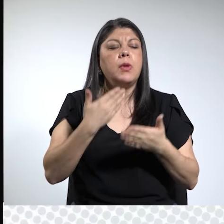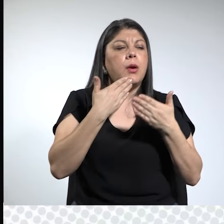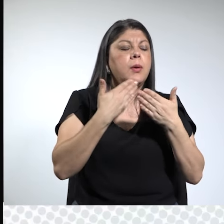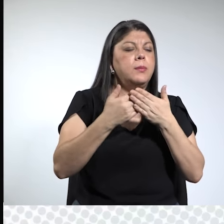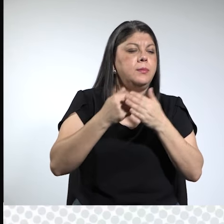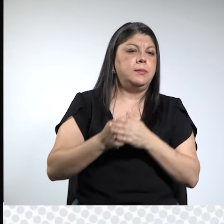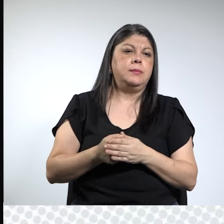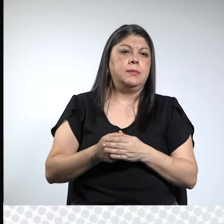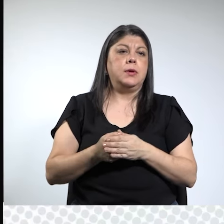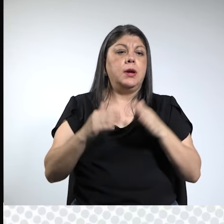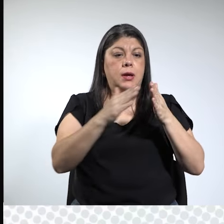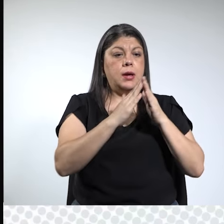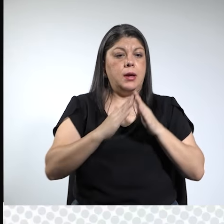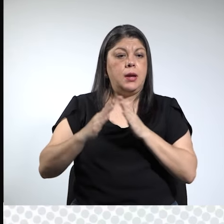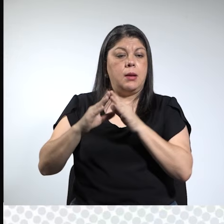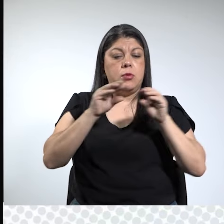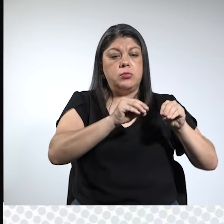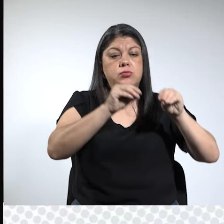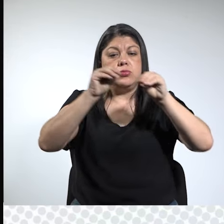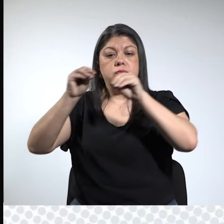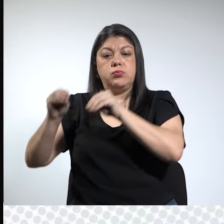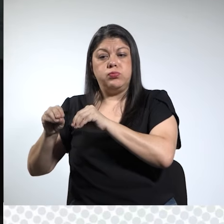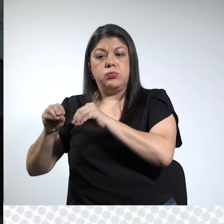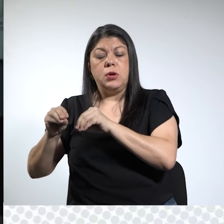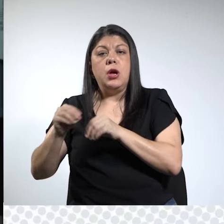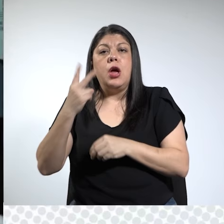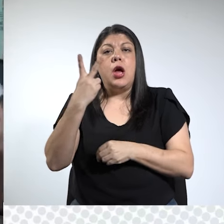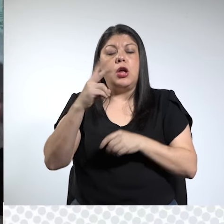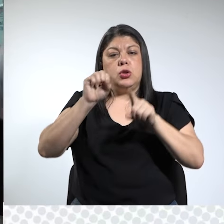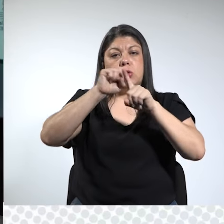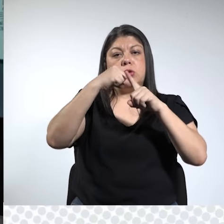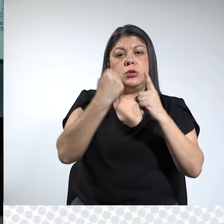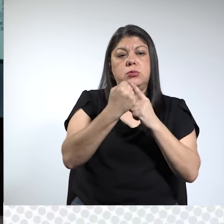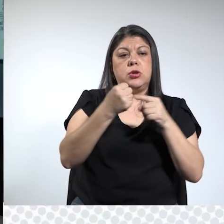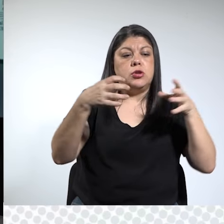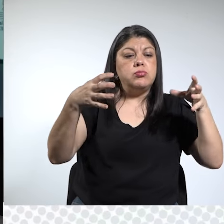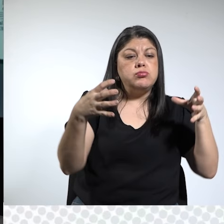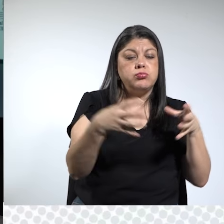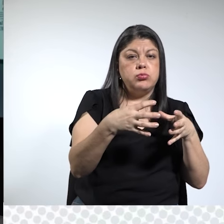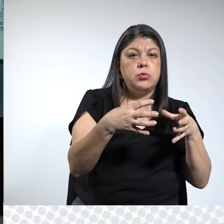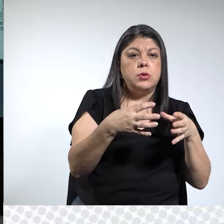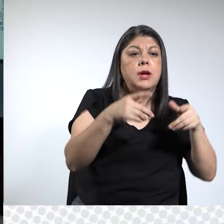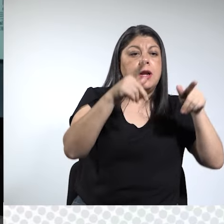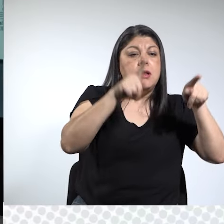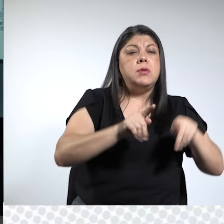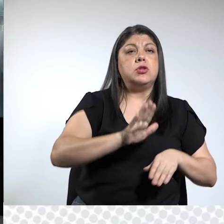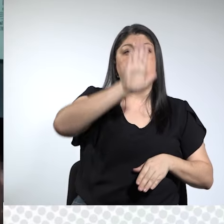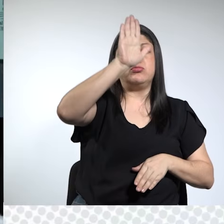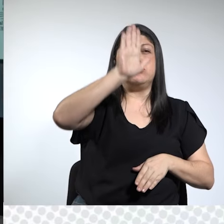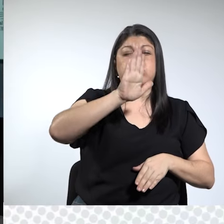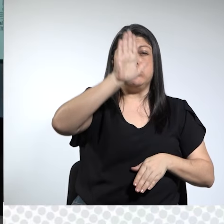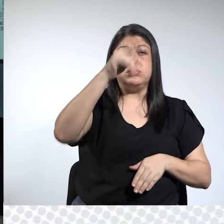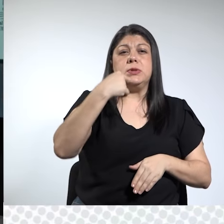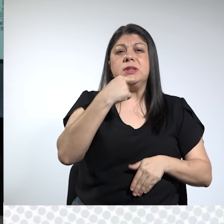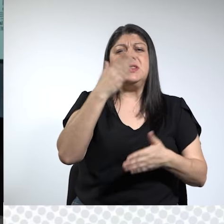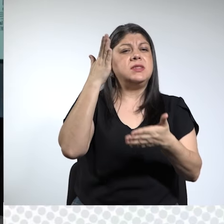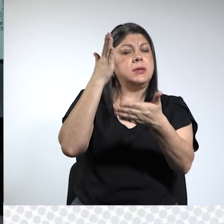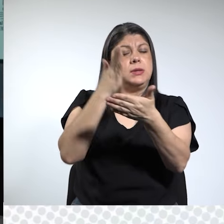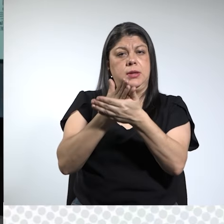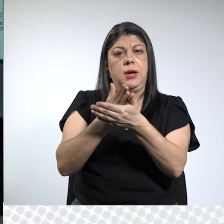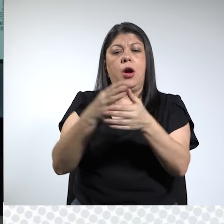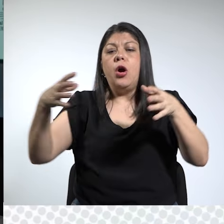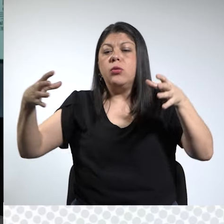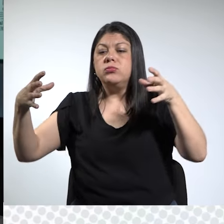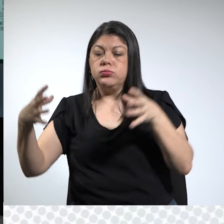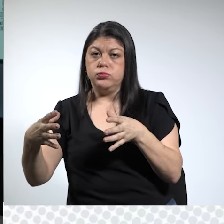bien. La población migrante se ve frente a dos costuras en la sociedad: aquellos quienes levantan la voz por